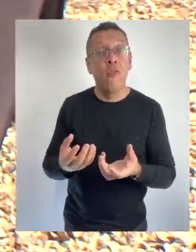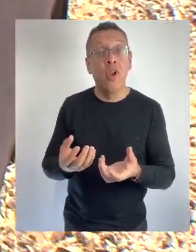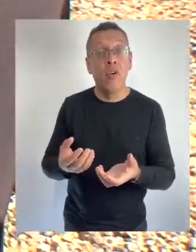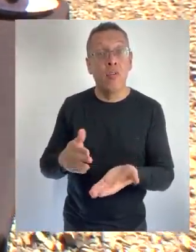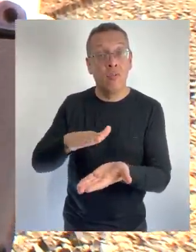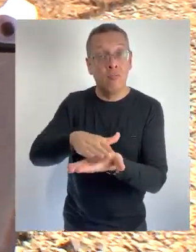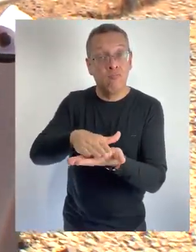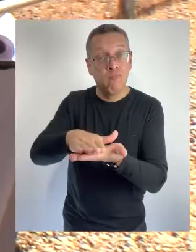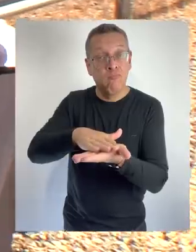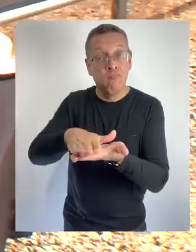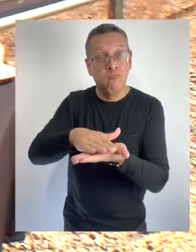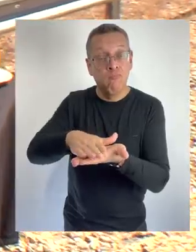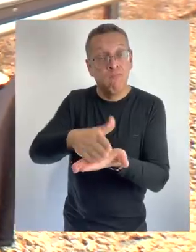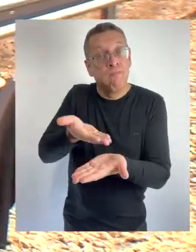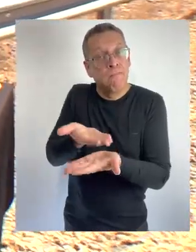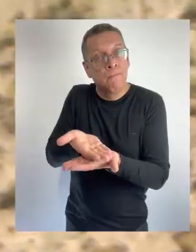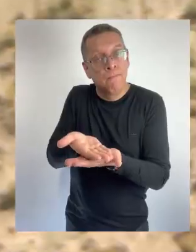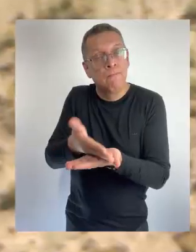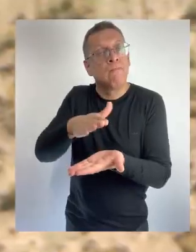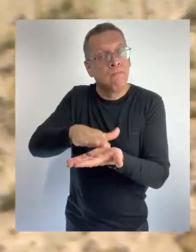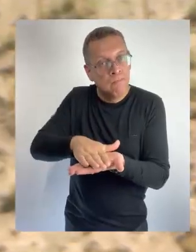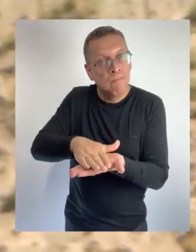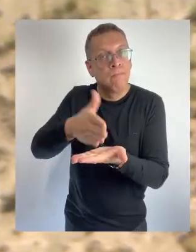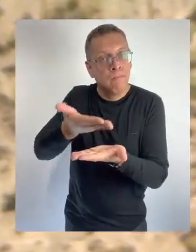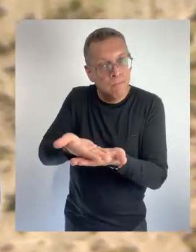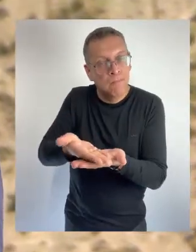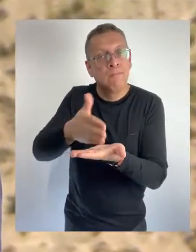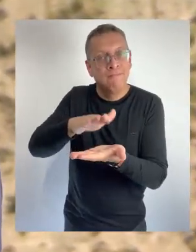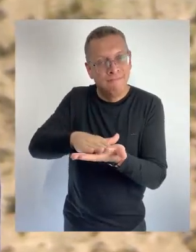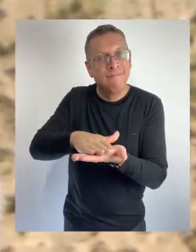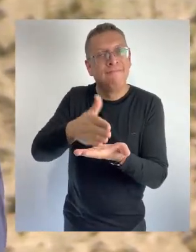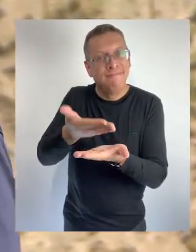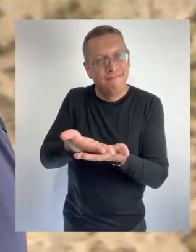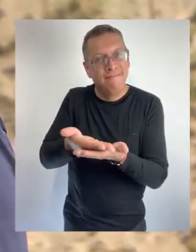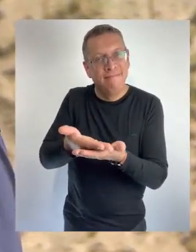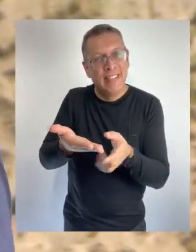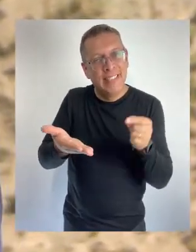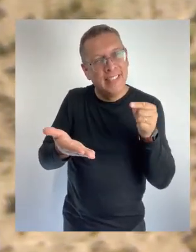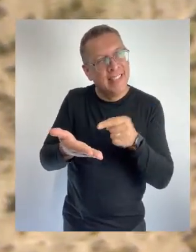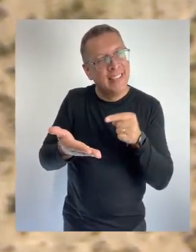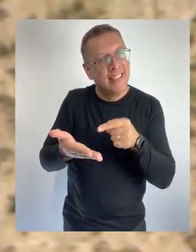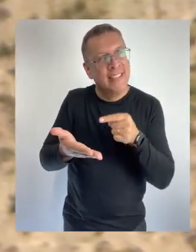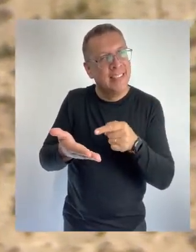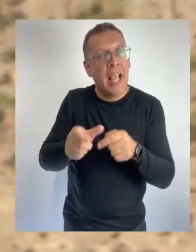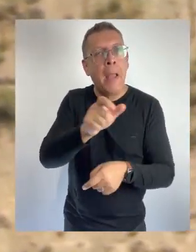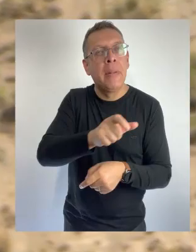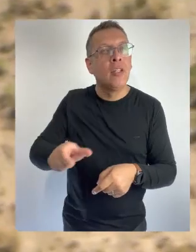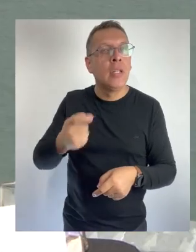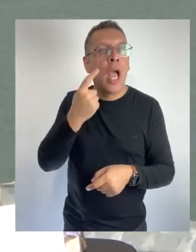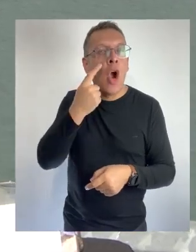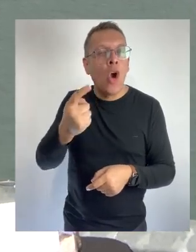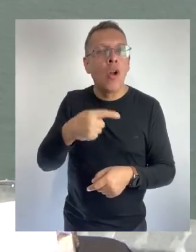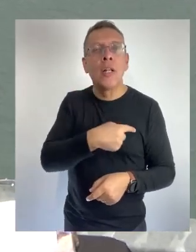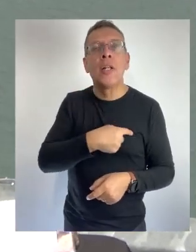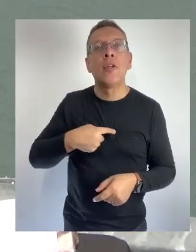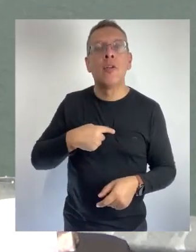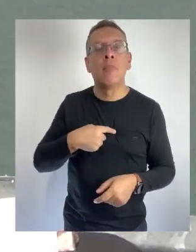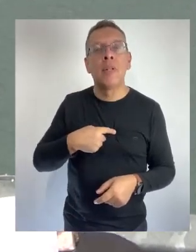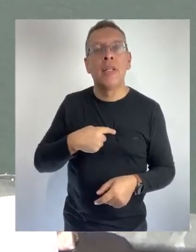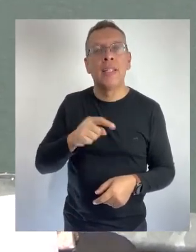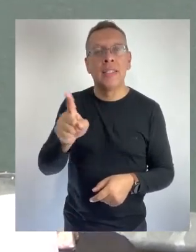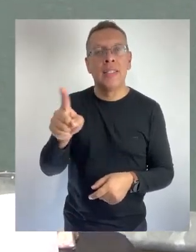un lomito en sartén también, tú lo haces el sellado que le llaman. Eso, el sellado. El sellado. Ya. ¿Y